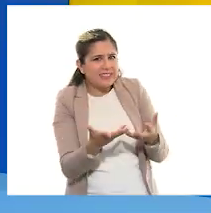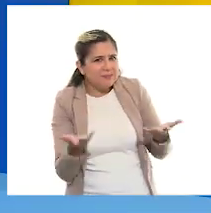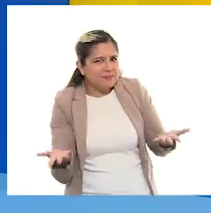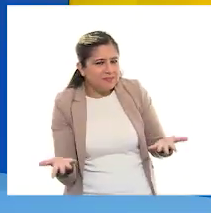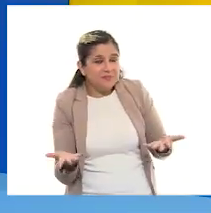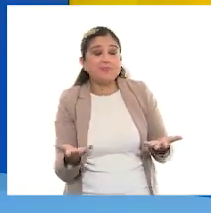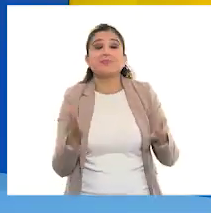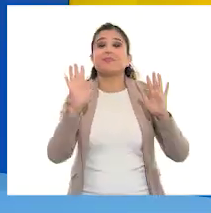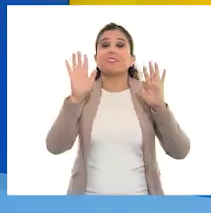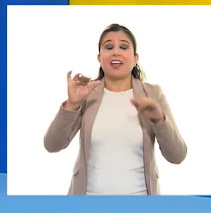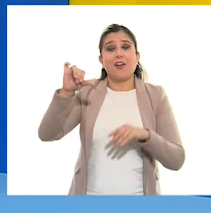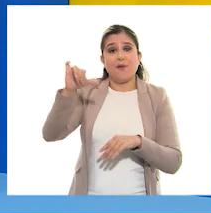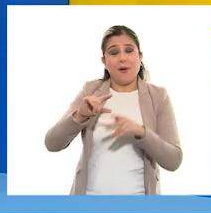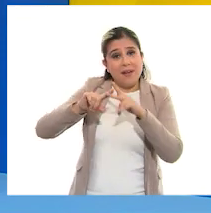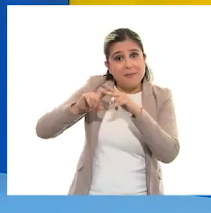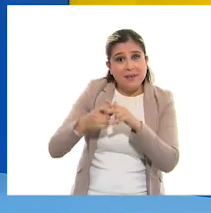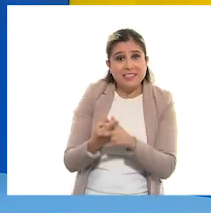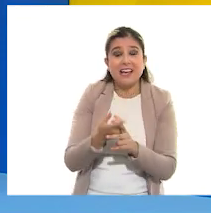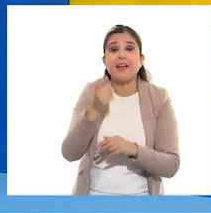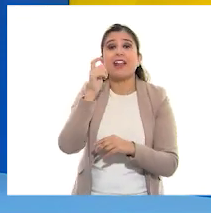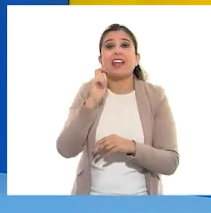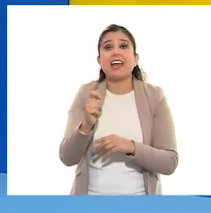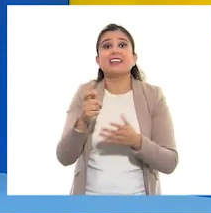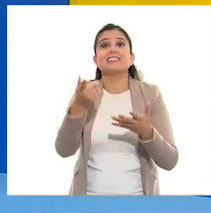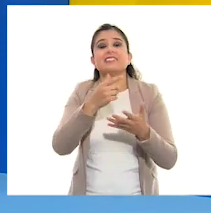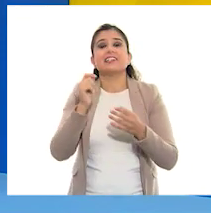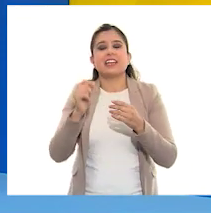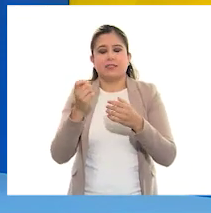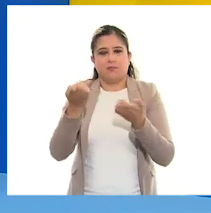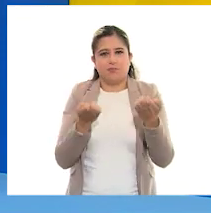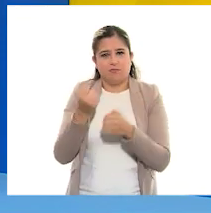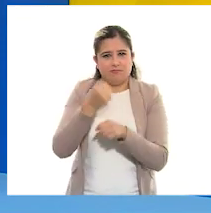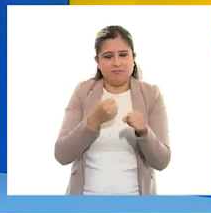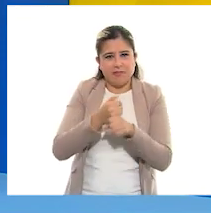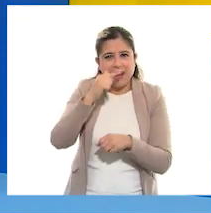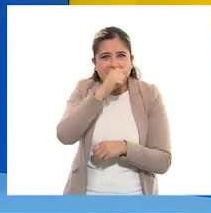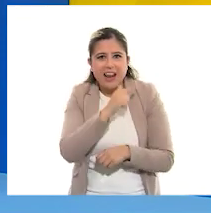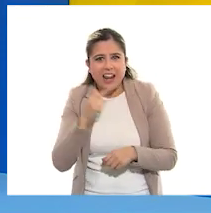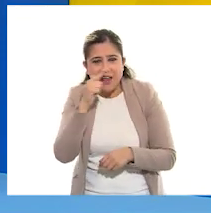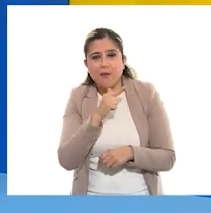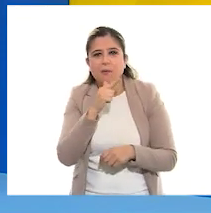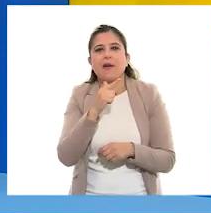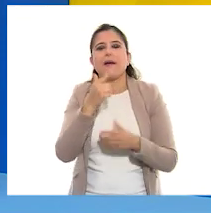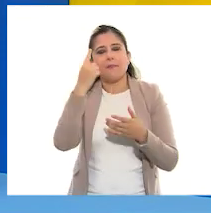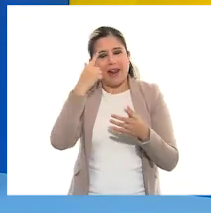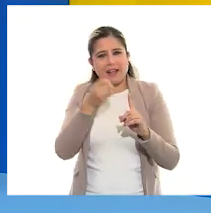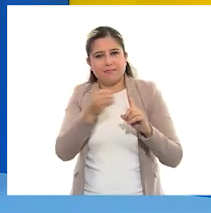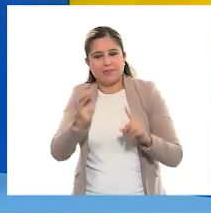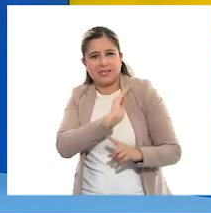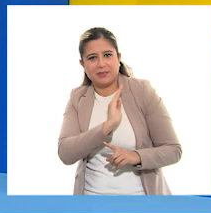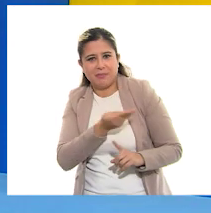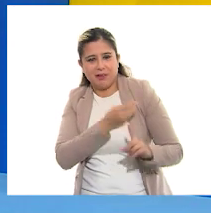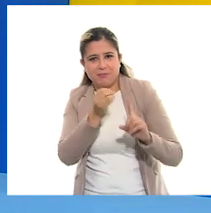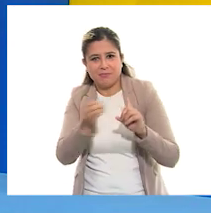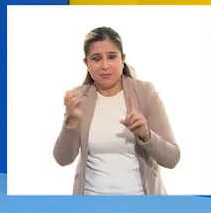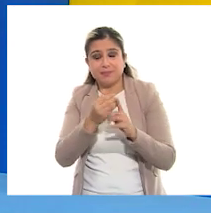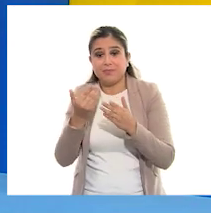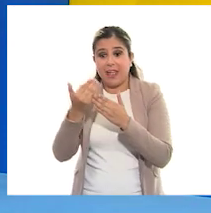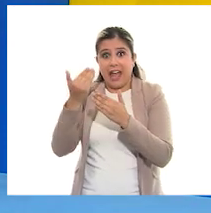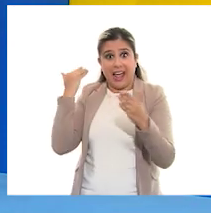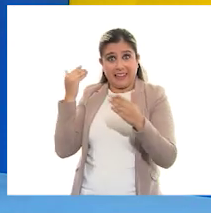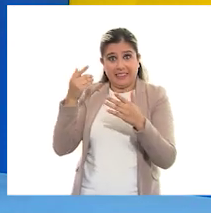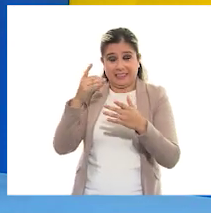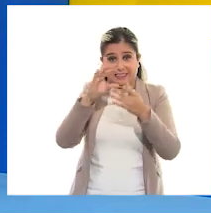mira, hoy empezamos el trabajo con una nueva práctica social del lenguaje. Pero antes de decirles a ti y a nuestros estudiantes en